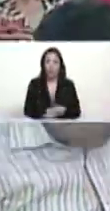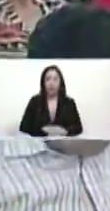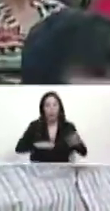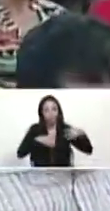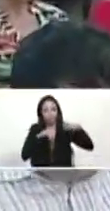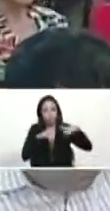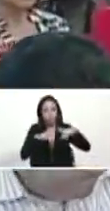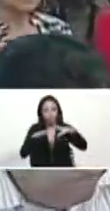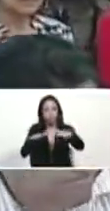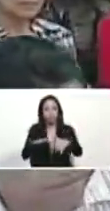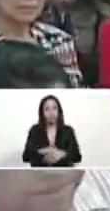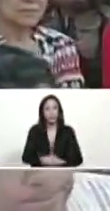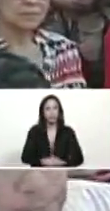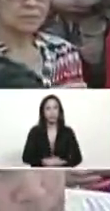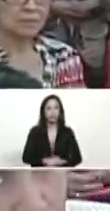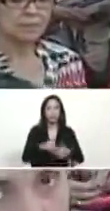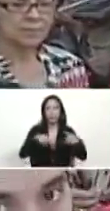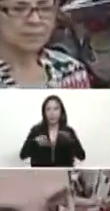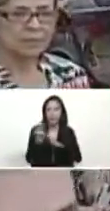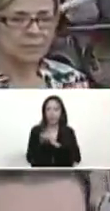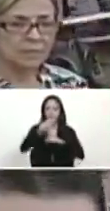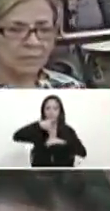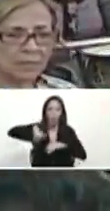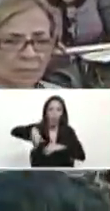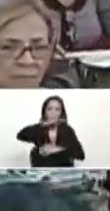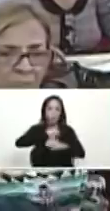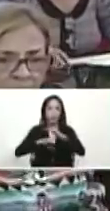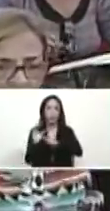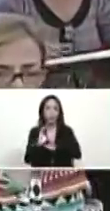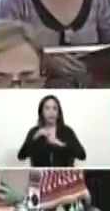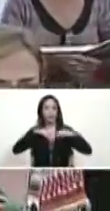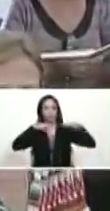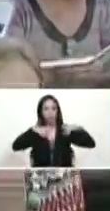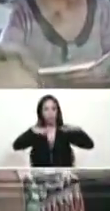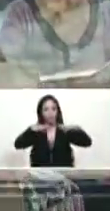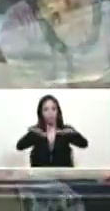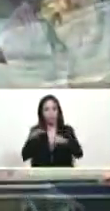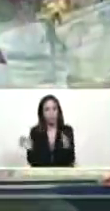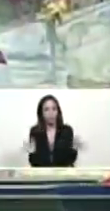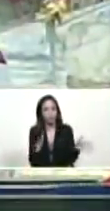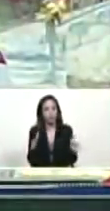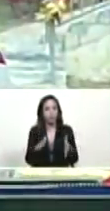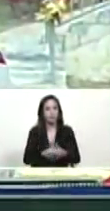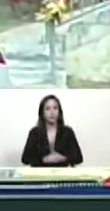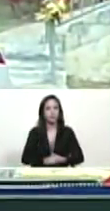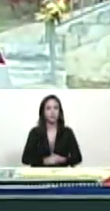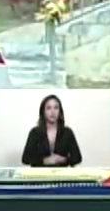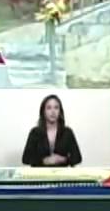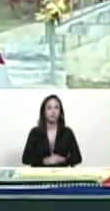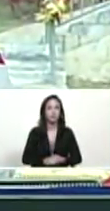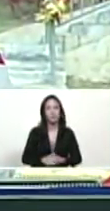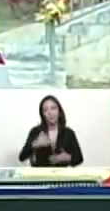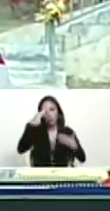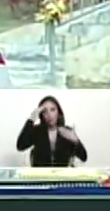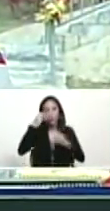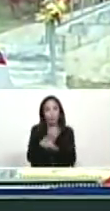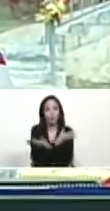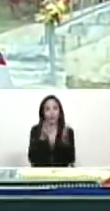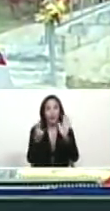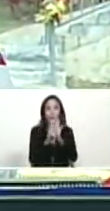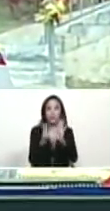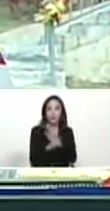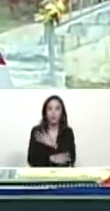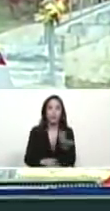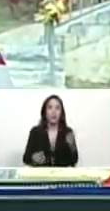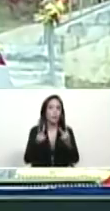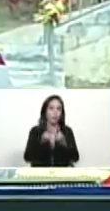valles de nuestra Venezuela y de nuestra Caracas. Saludo a todos los vecinos de la gran